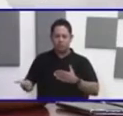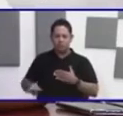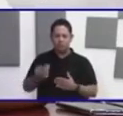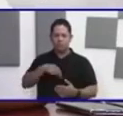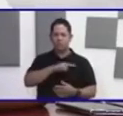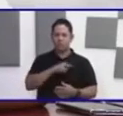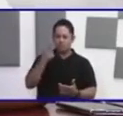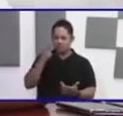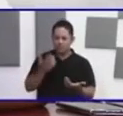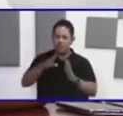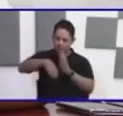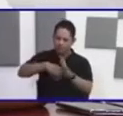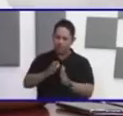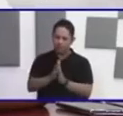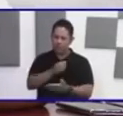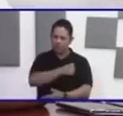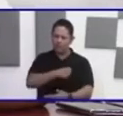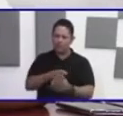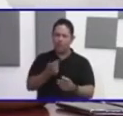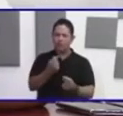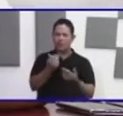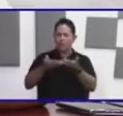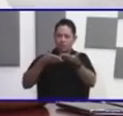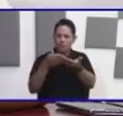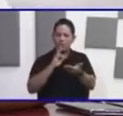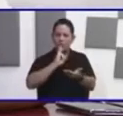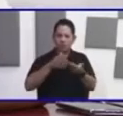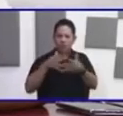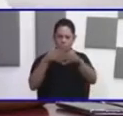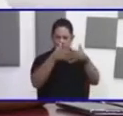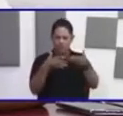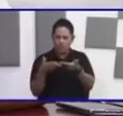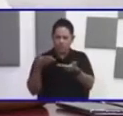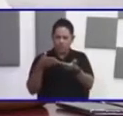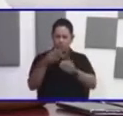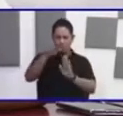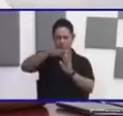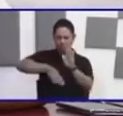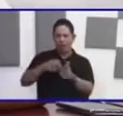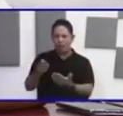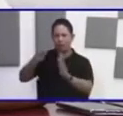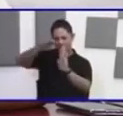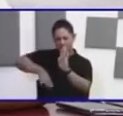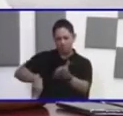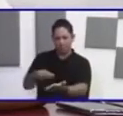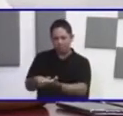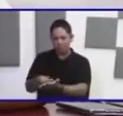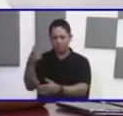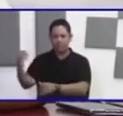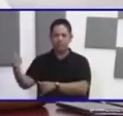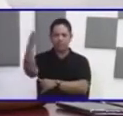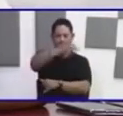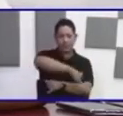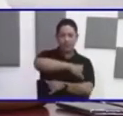hiciera descuentos, porque el dólar también había bajado y muchos factores que logramos, inclusive la traída y el transporte aéreo